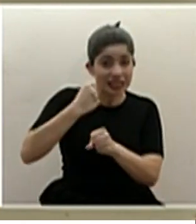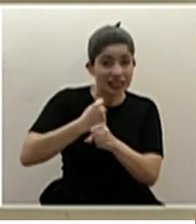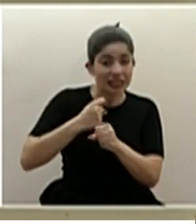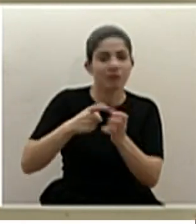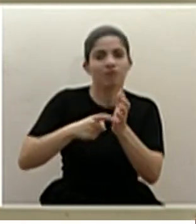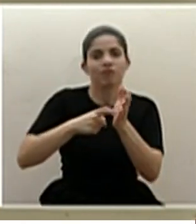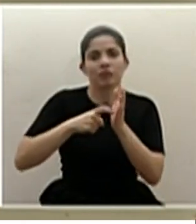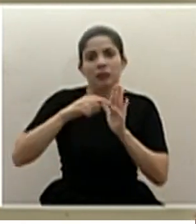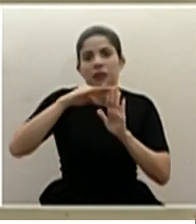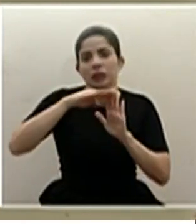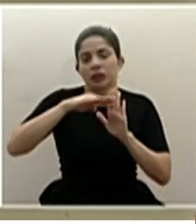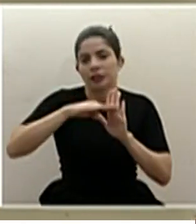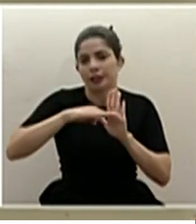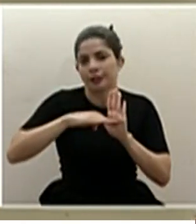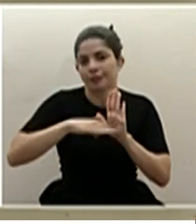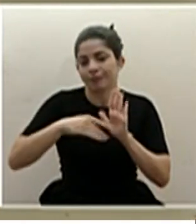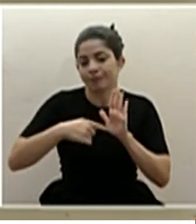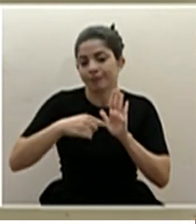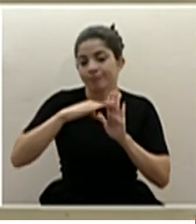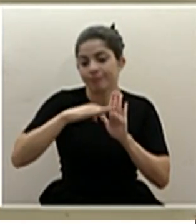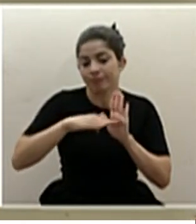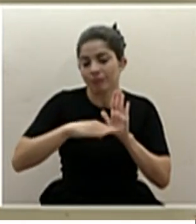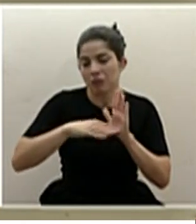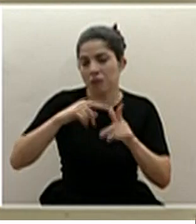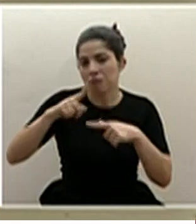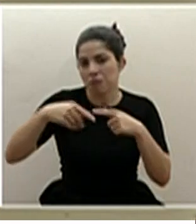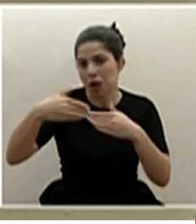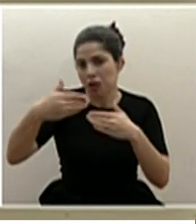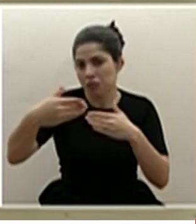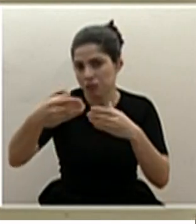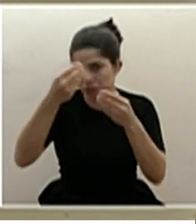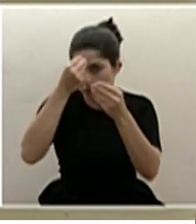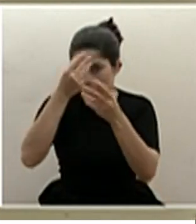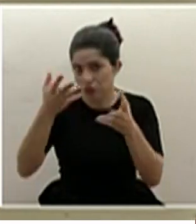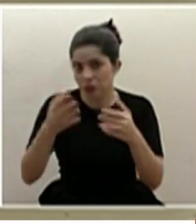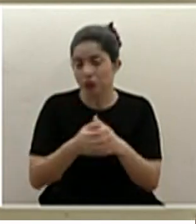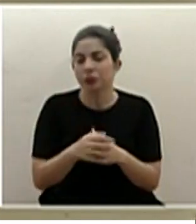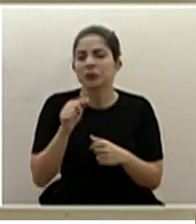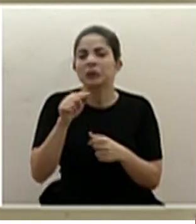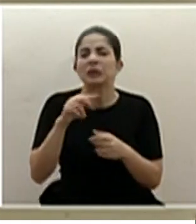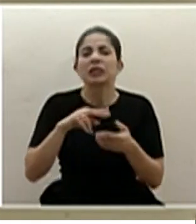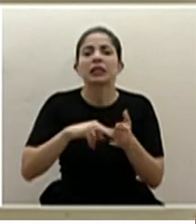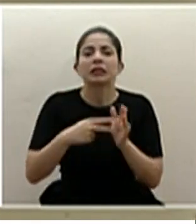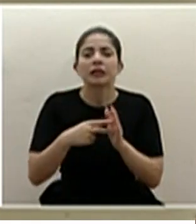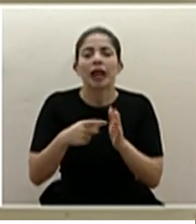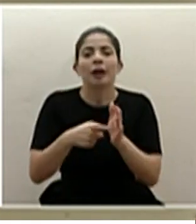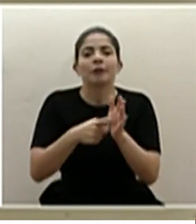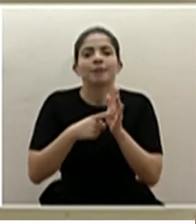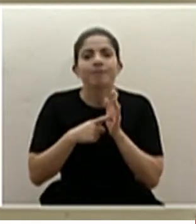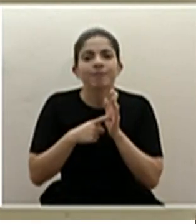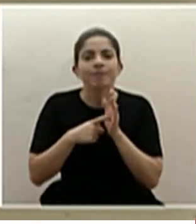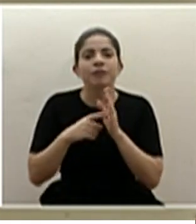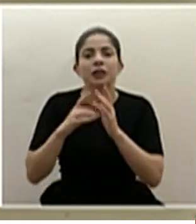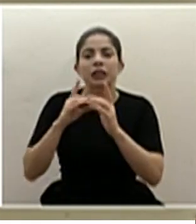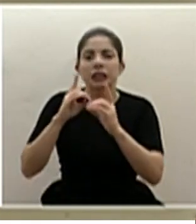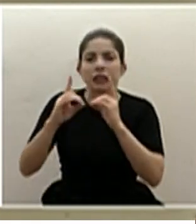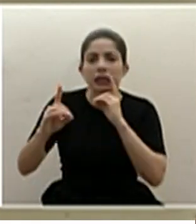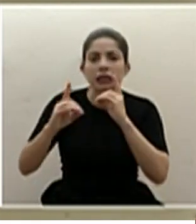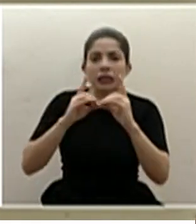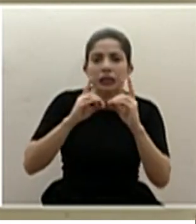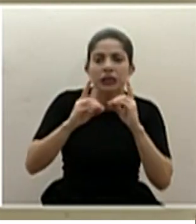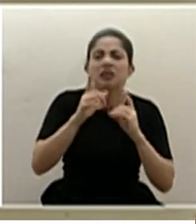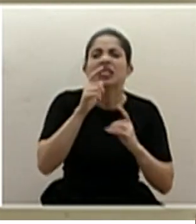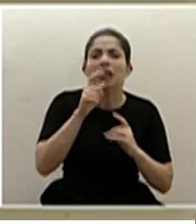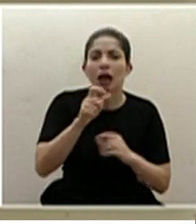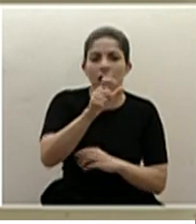implicarán medidas que serán comunicadas oportunamente, ha implicado un diálogo con los diferentes actores